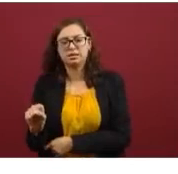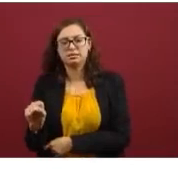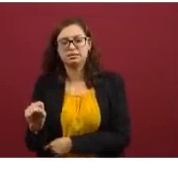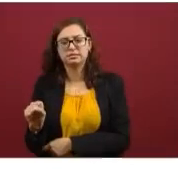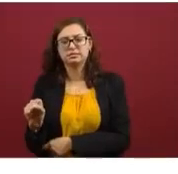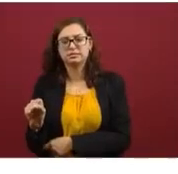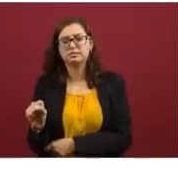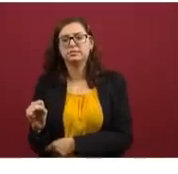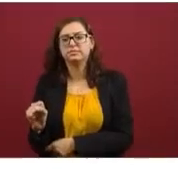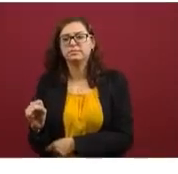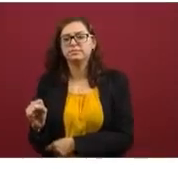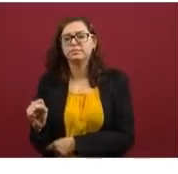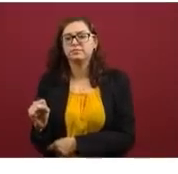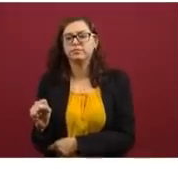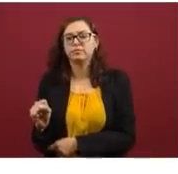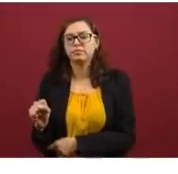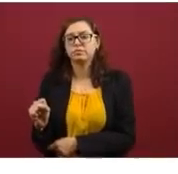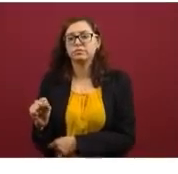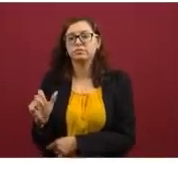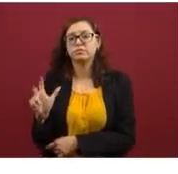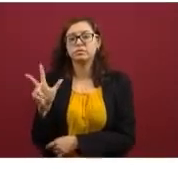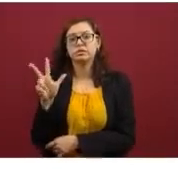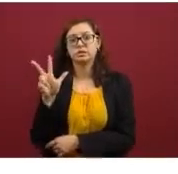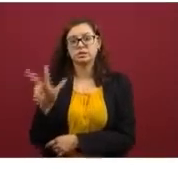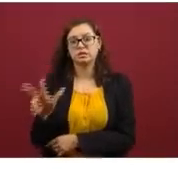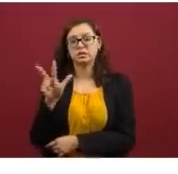está dando el precio a